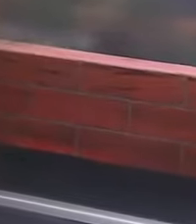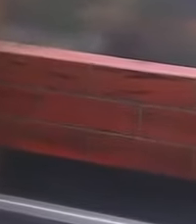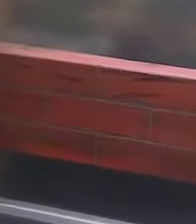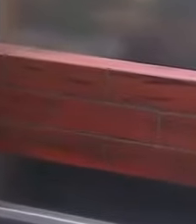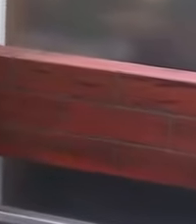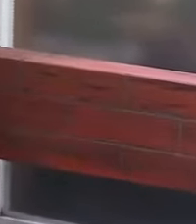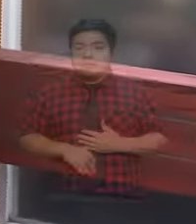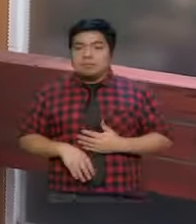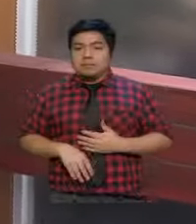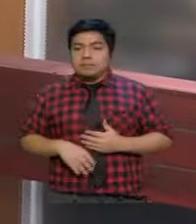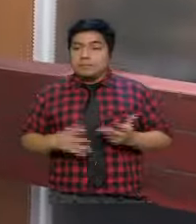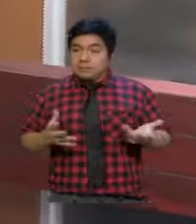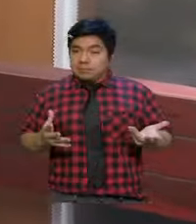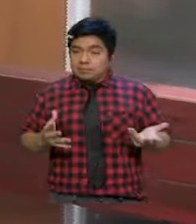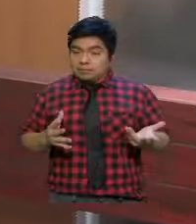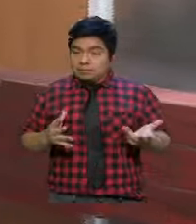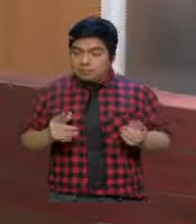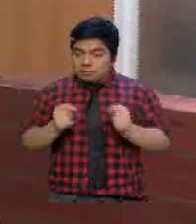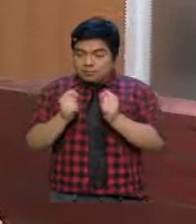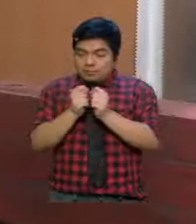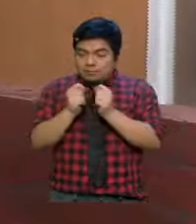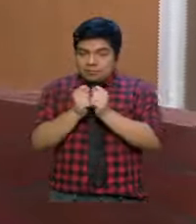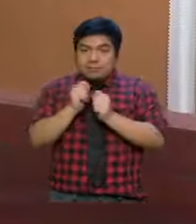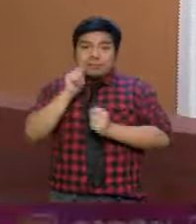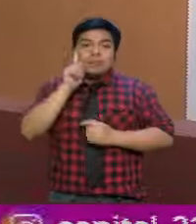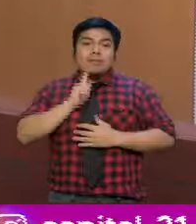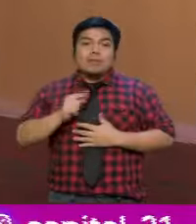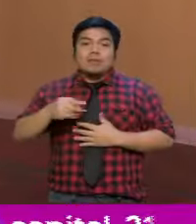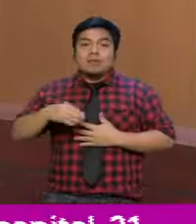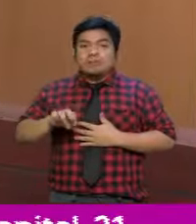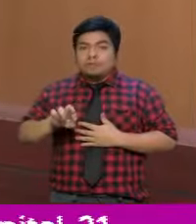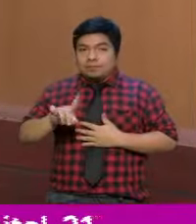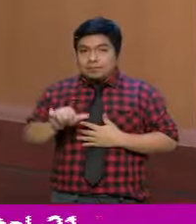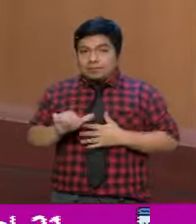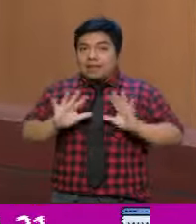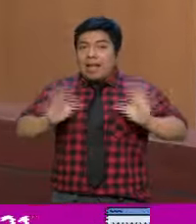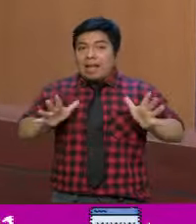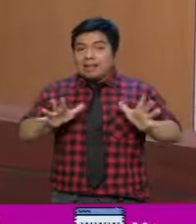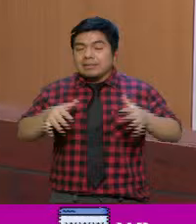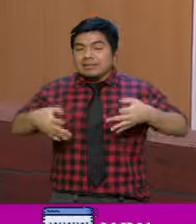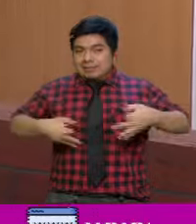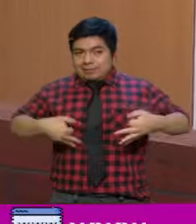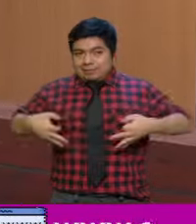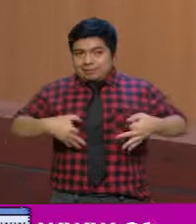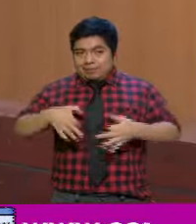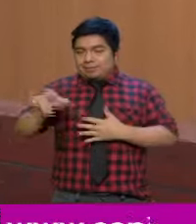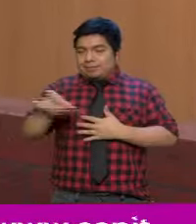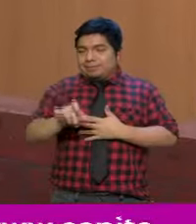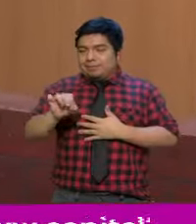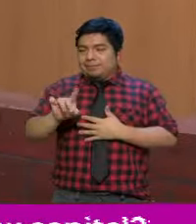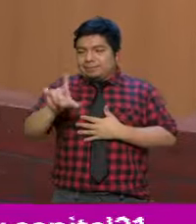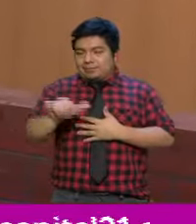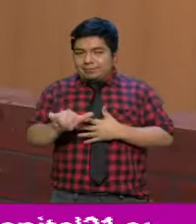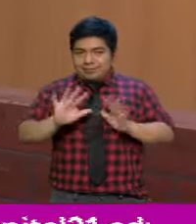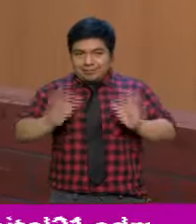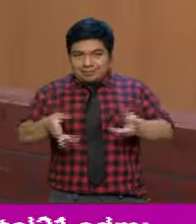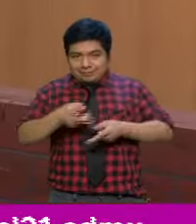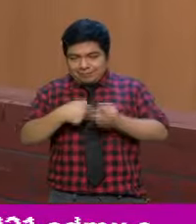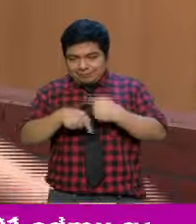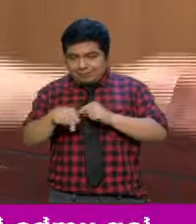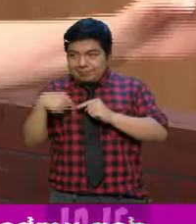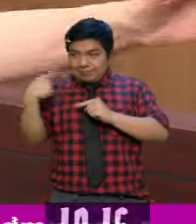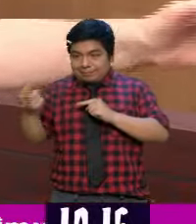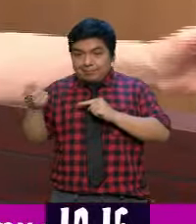La tía Mariela. La tía Mariela ya anda en el Teatro Xiola. Ya llegó, ya está allá y aquí con nosotros. Bueno,